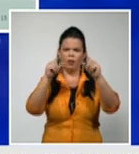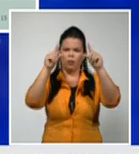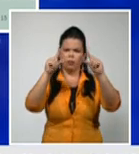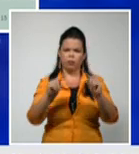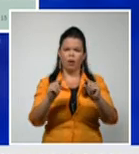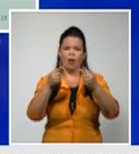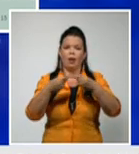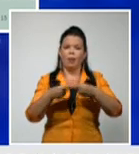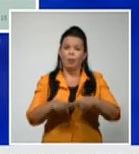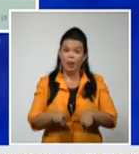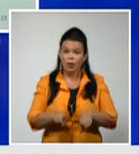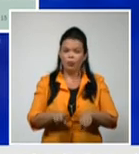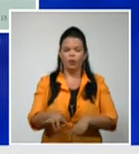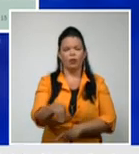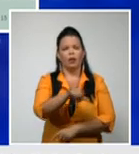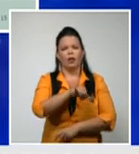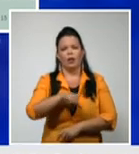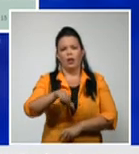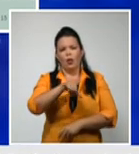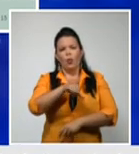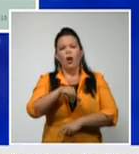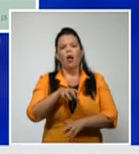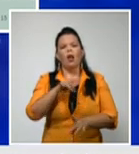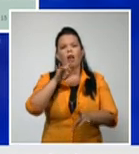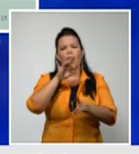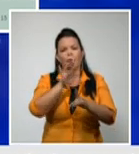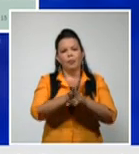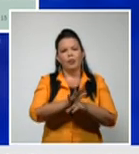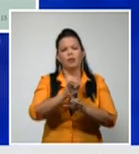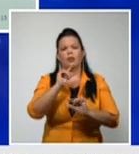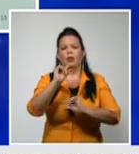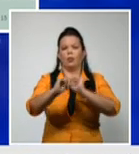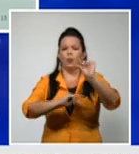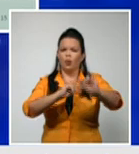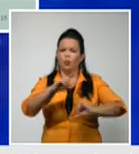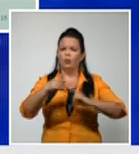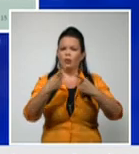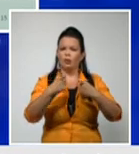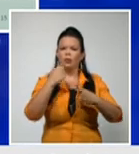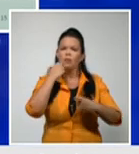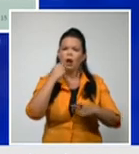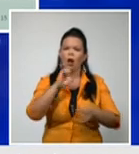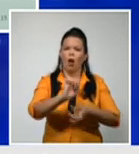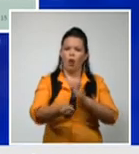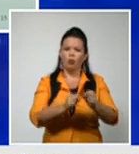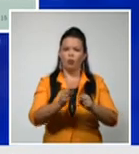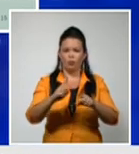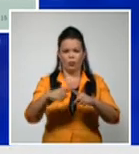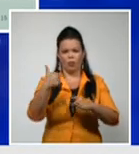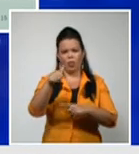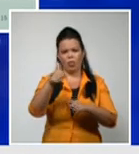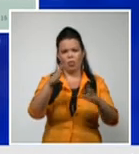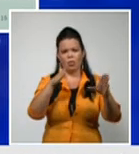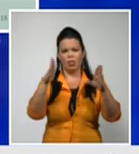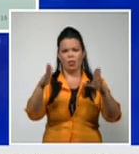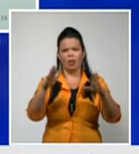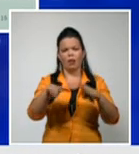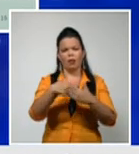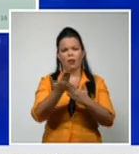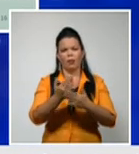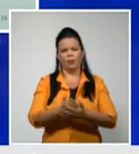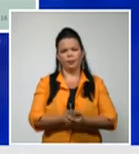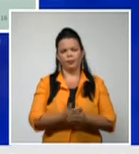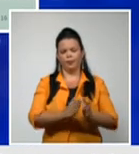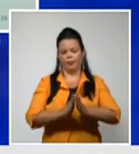formas con un incremento en los últimos 10 días. Santiago de Cuba confirma